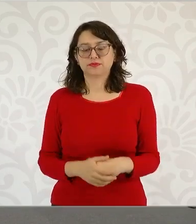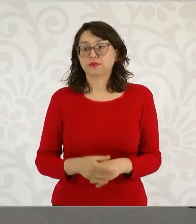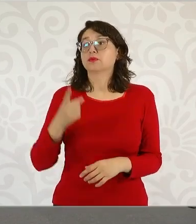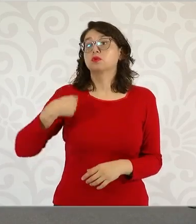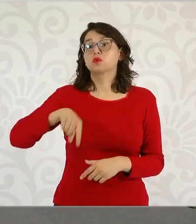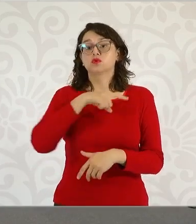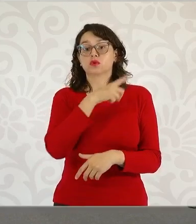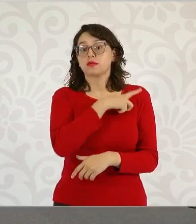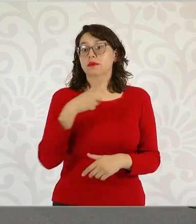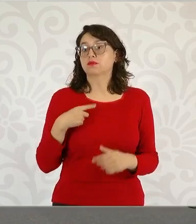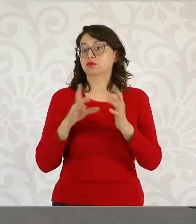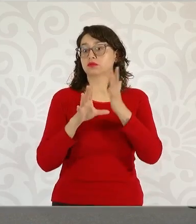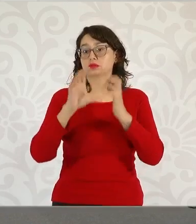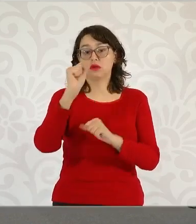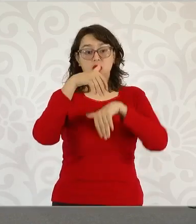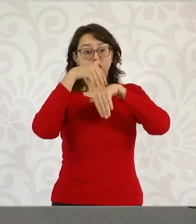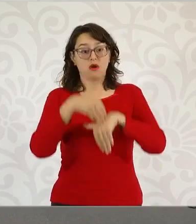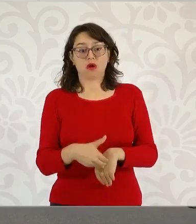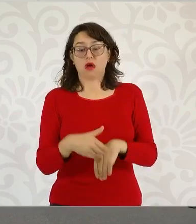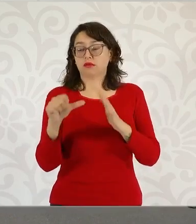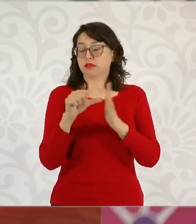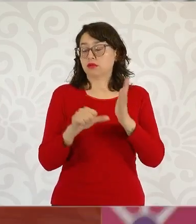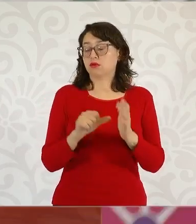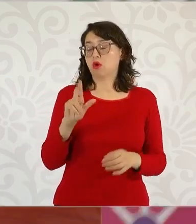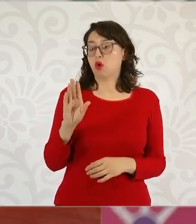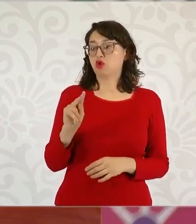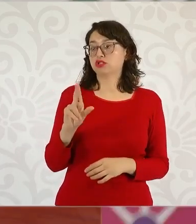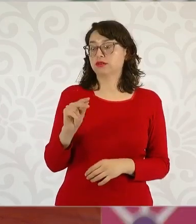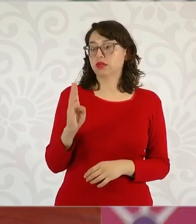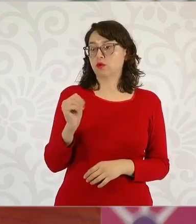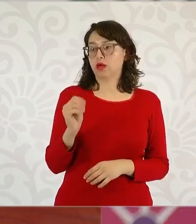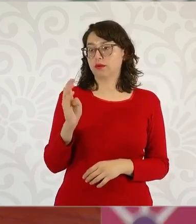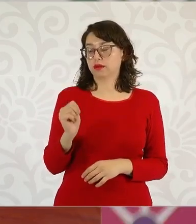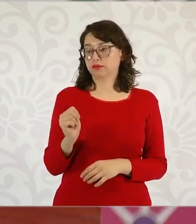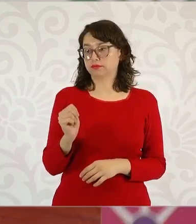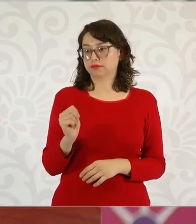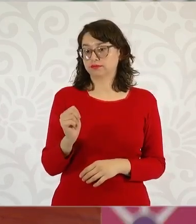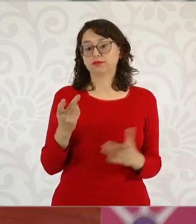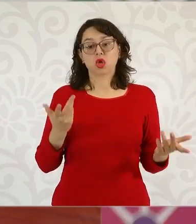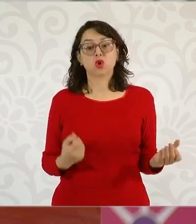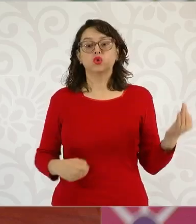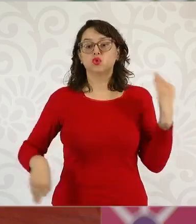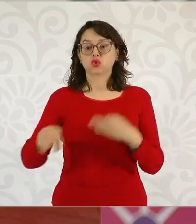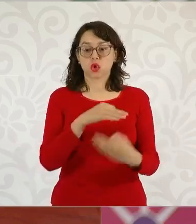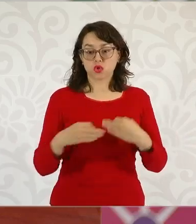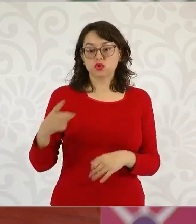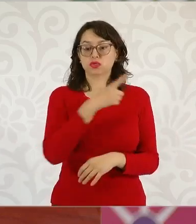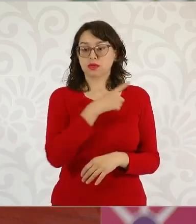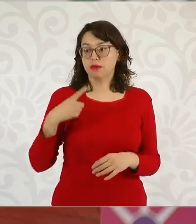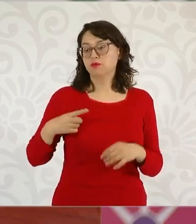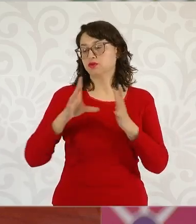particularmente el inciso 10. Todos los presidentes de México, todos, tienen que conducirse bajo esa